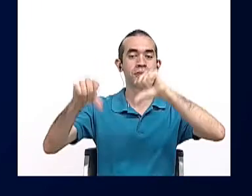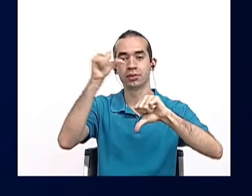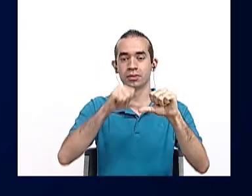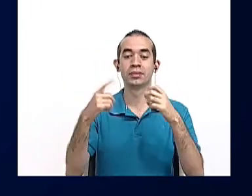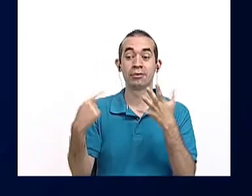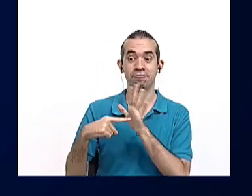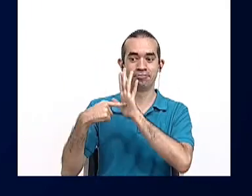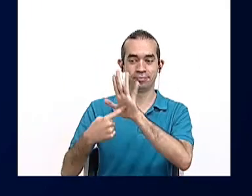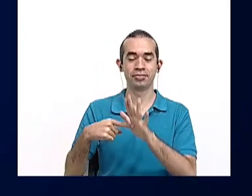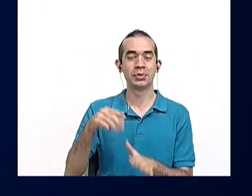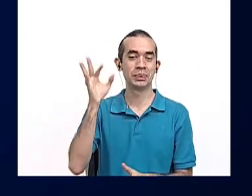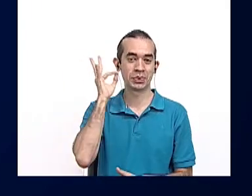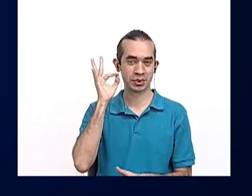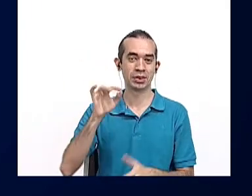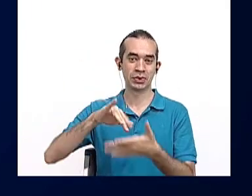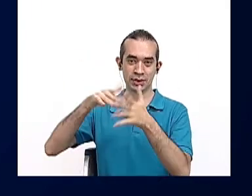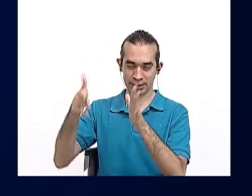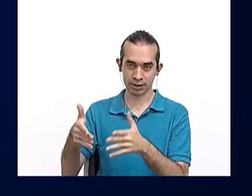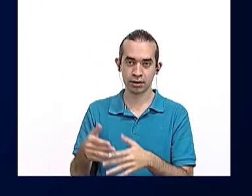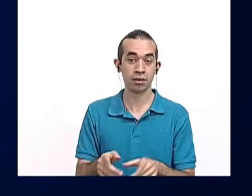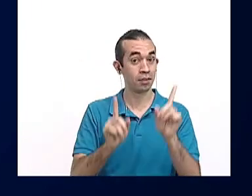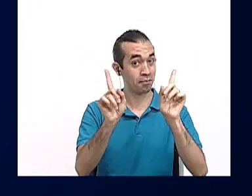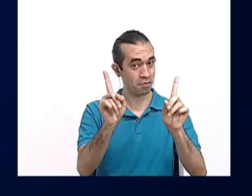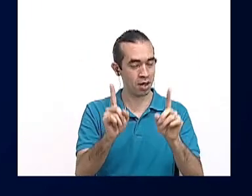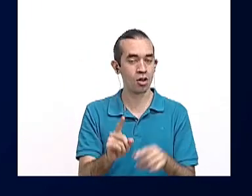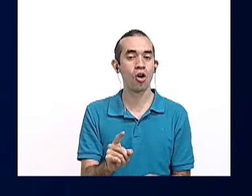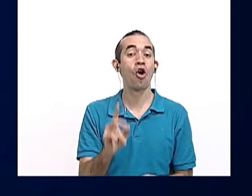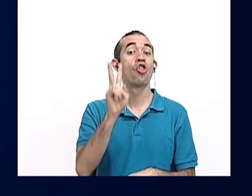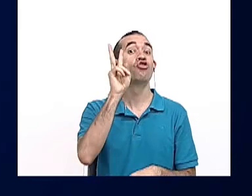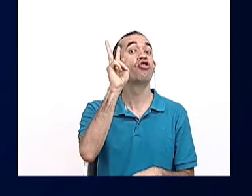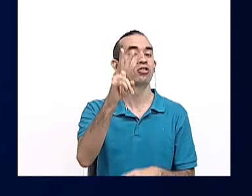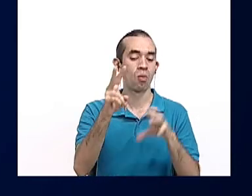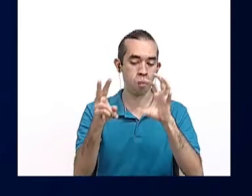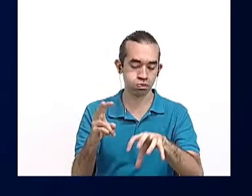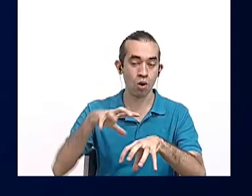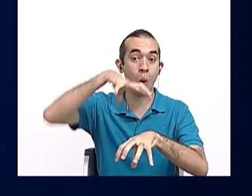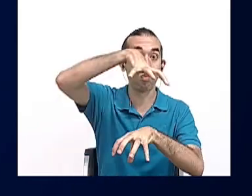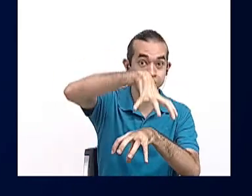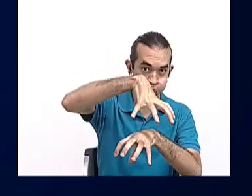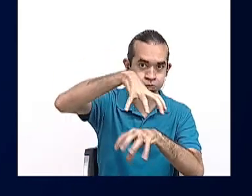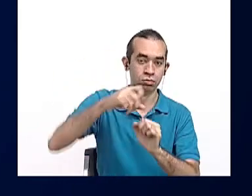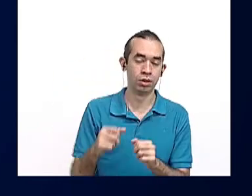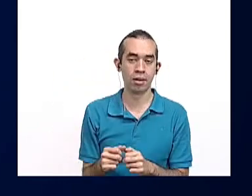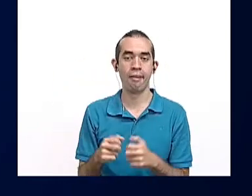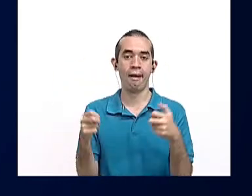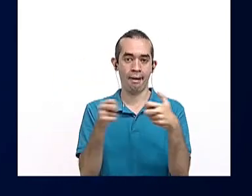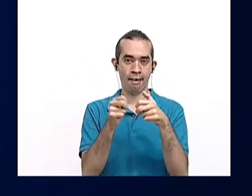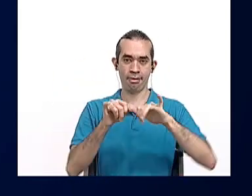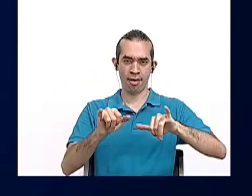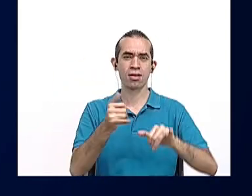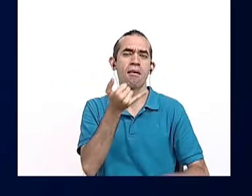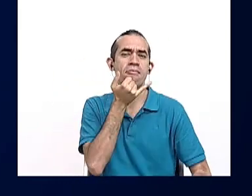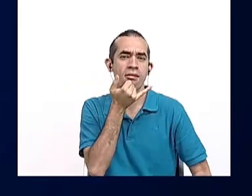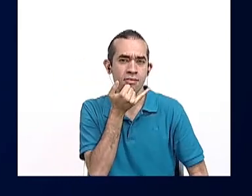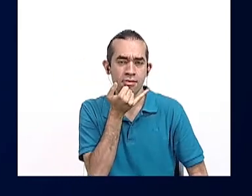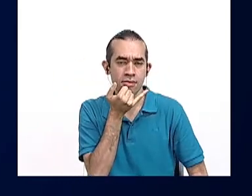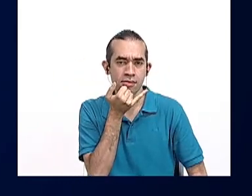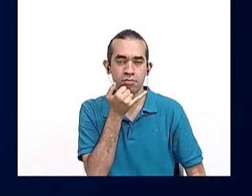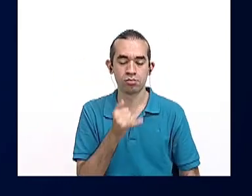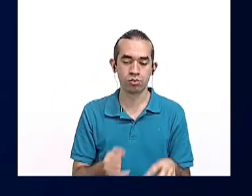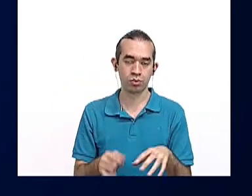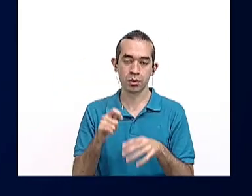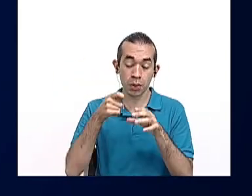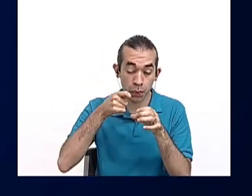enseñó Annalise, pero ahora con 2 burbujas electrostáticas. ¿Qué piensan ustedes que ocurre si colocamos